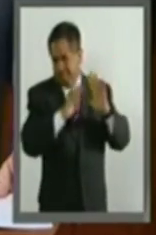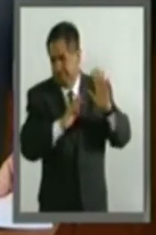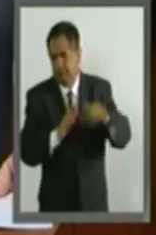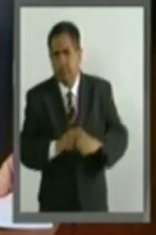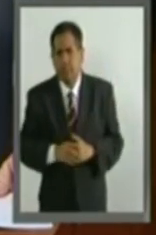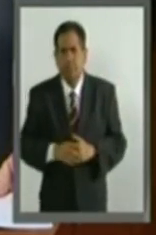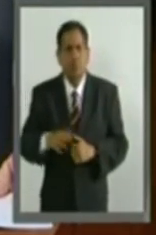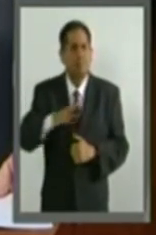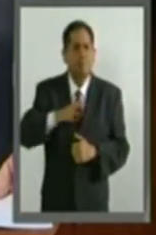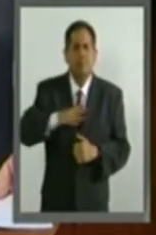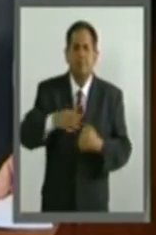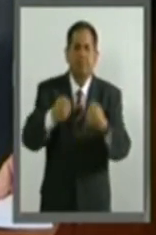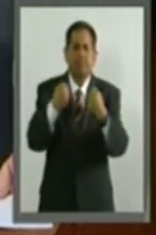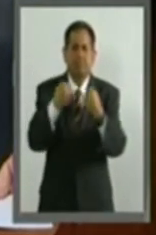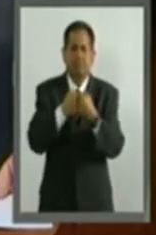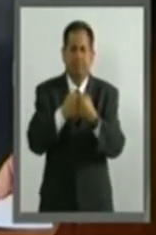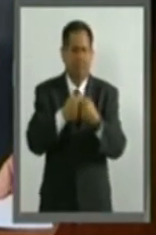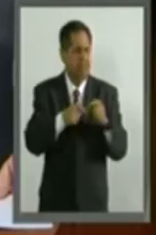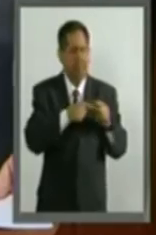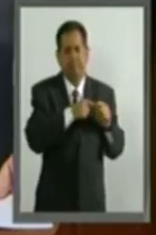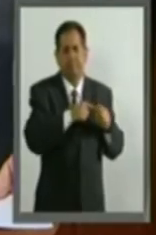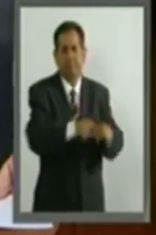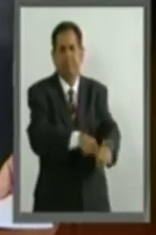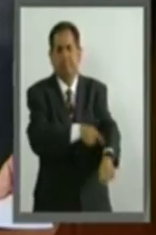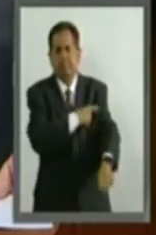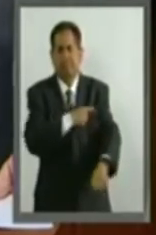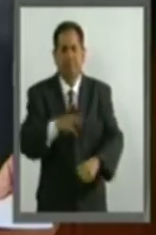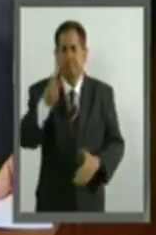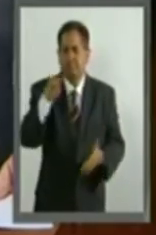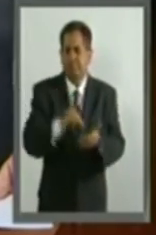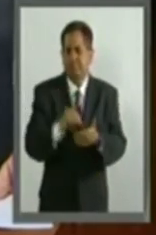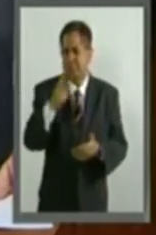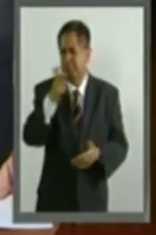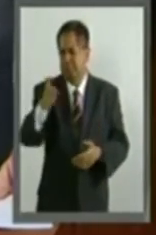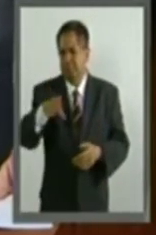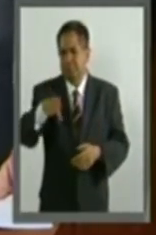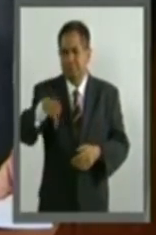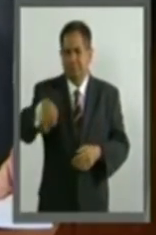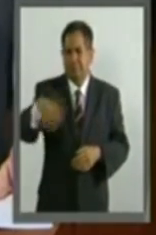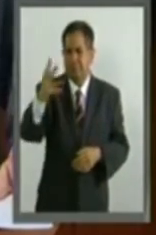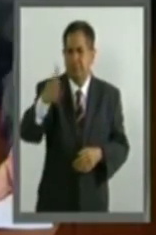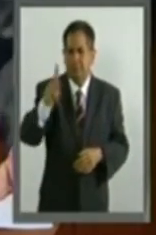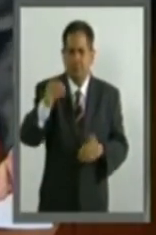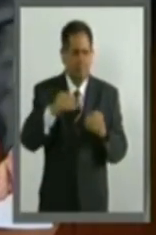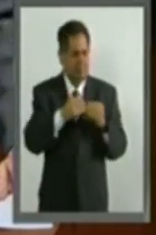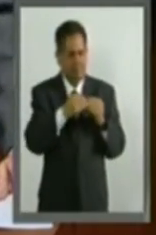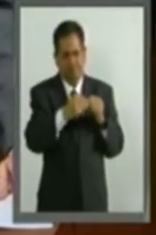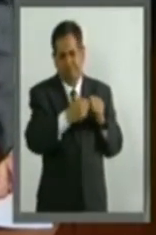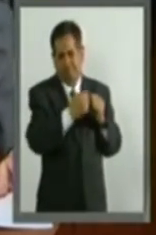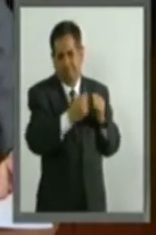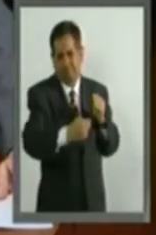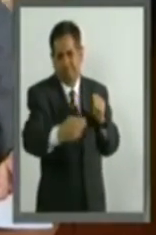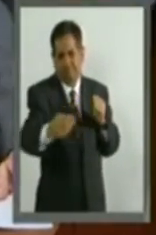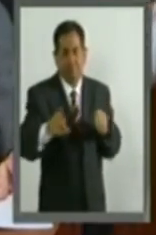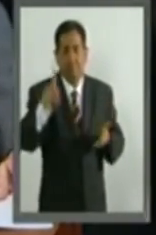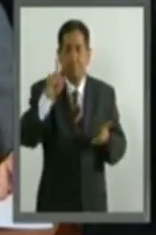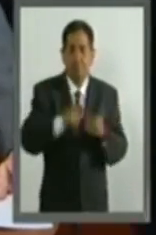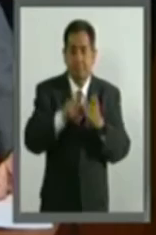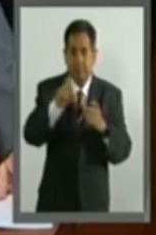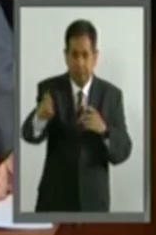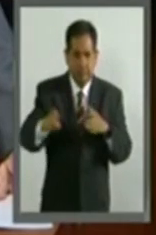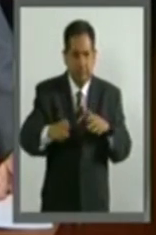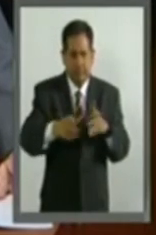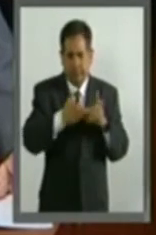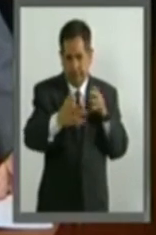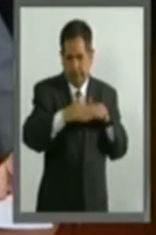Tenemos una frontera de 3.214 kilómetros, 1.100 son